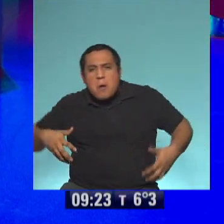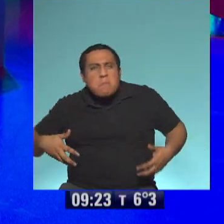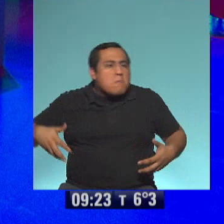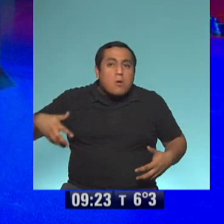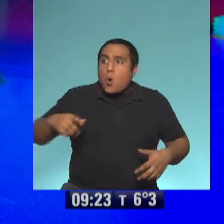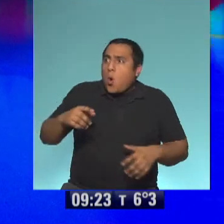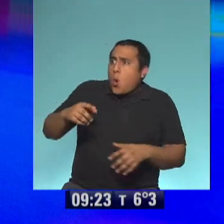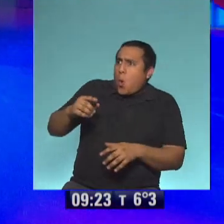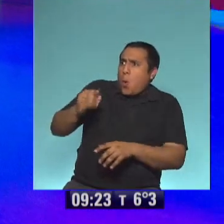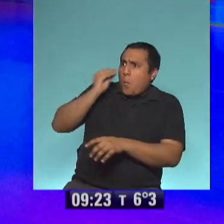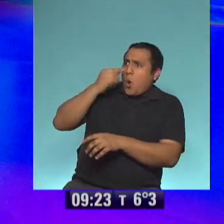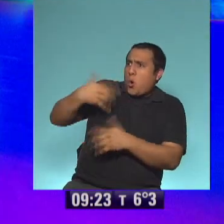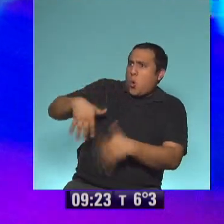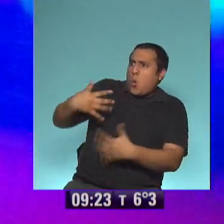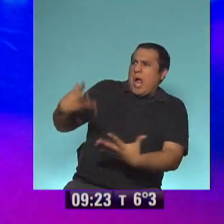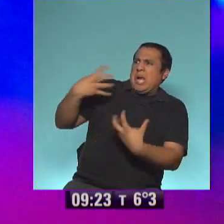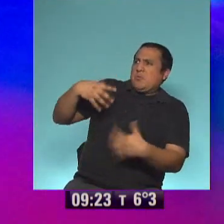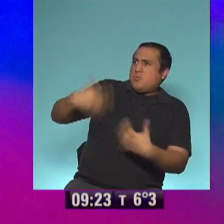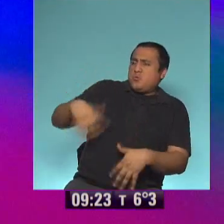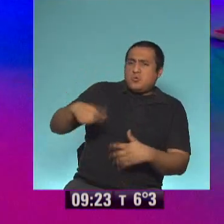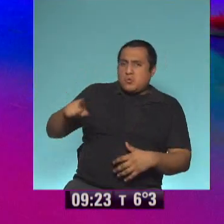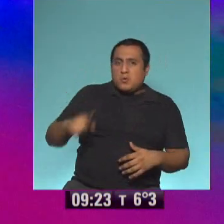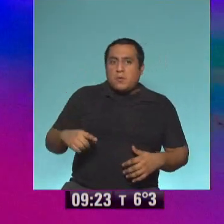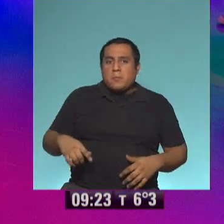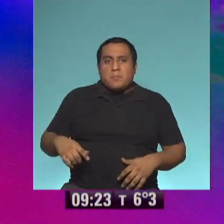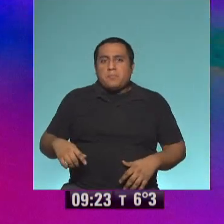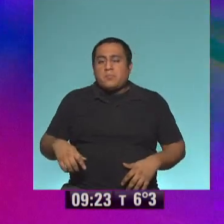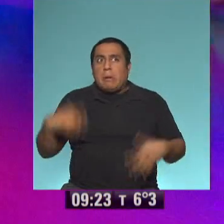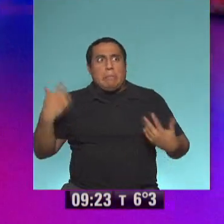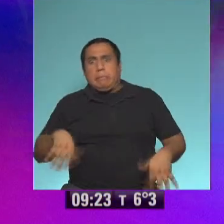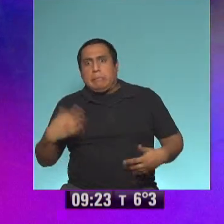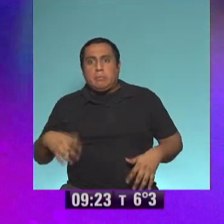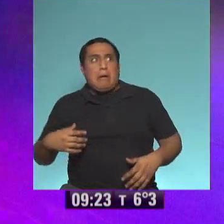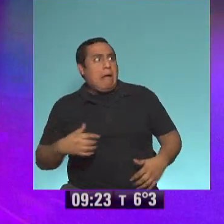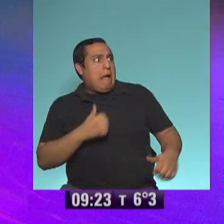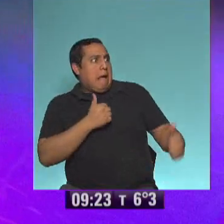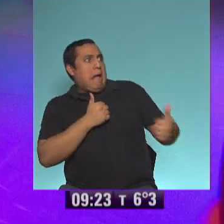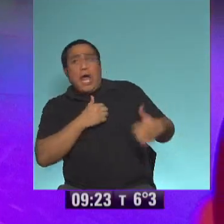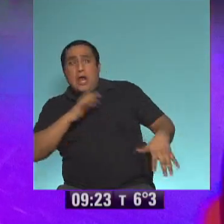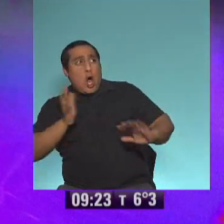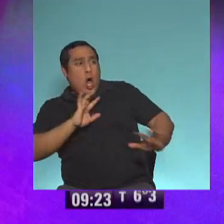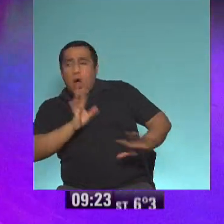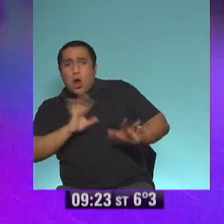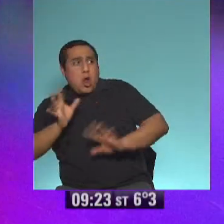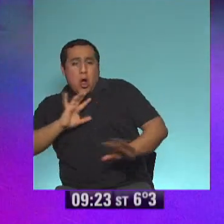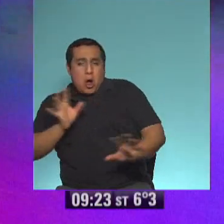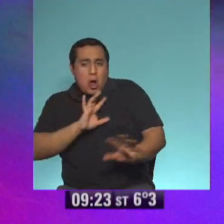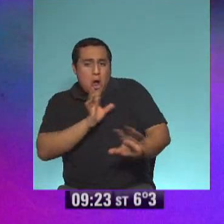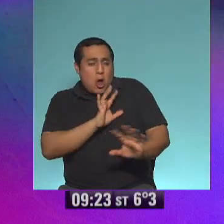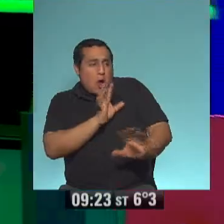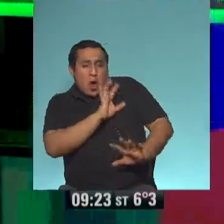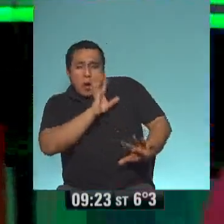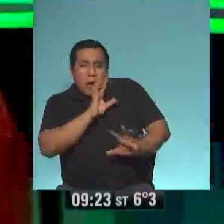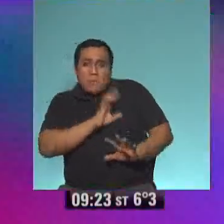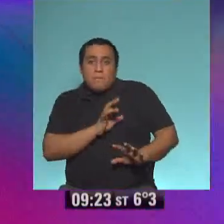¡No! ¡Un mono salvaje! ¡Un mono salvaje! ¡Un mono salvaje me persigue! ¡No! ¡No! ¡Un mono